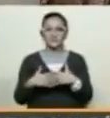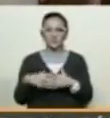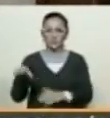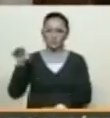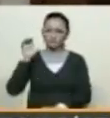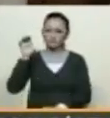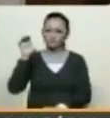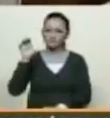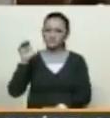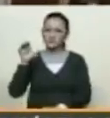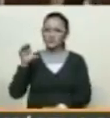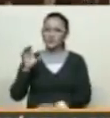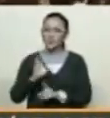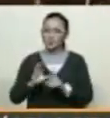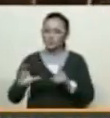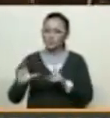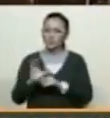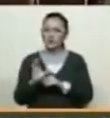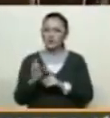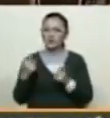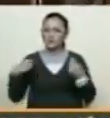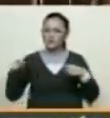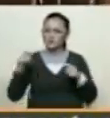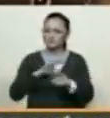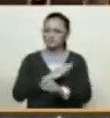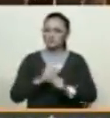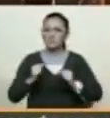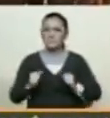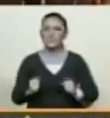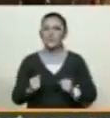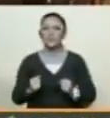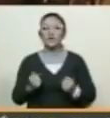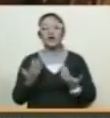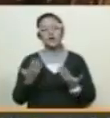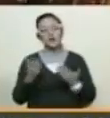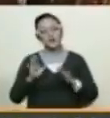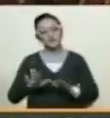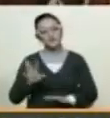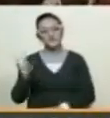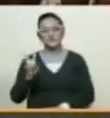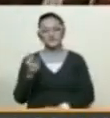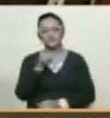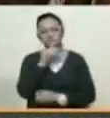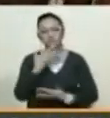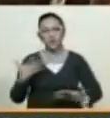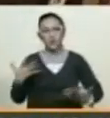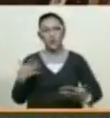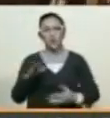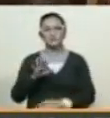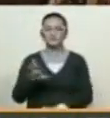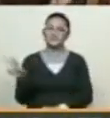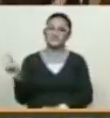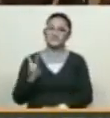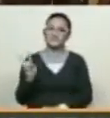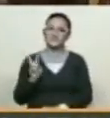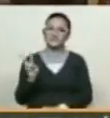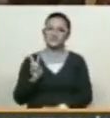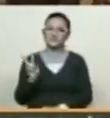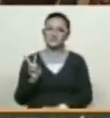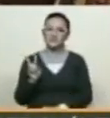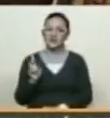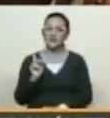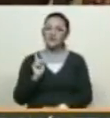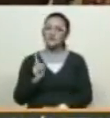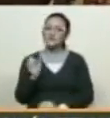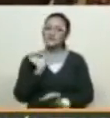turístico, un estado cultural, un estado potencia. Esa es la Venezuela bonita, esta es Venezuela, que la tenemos que